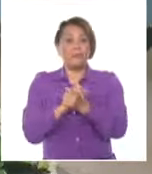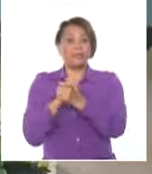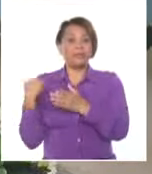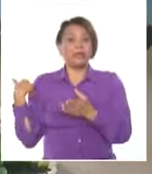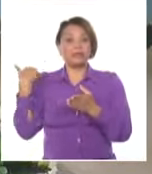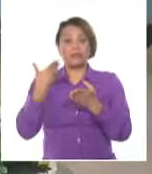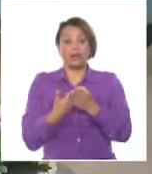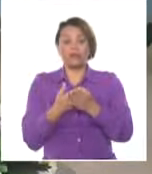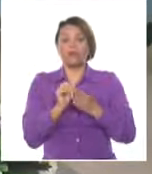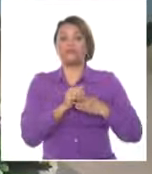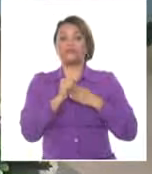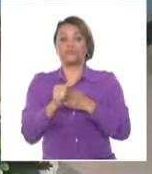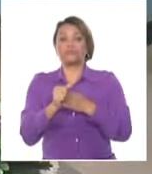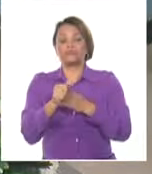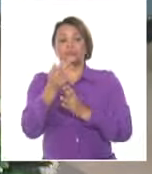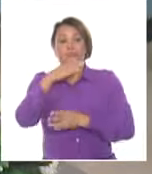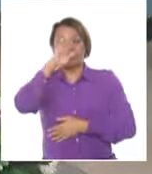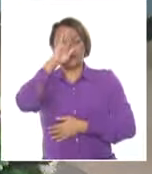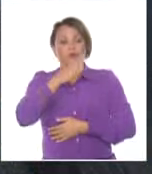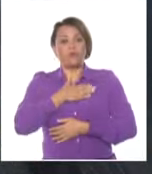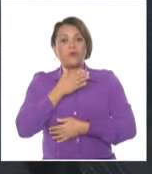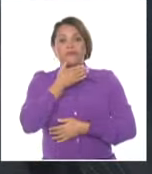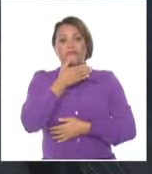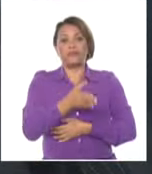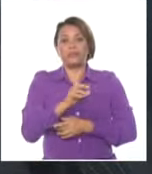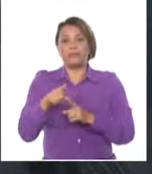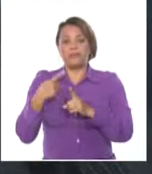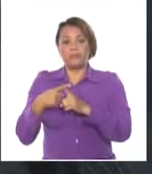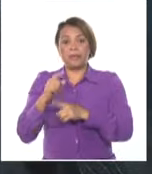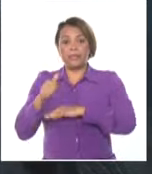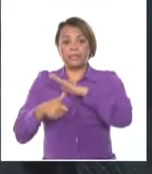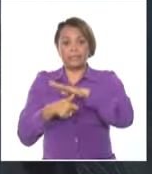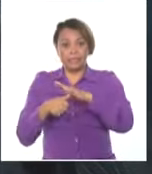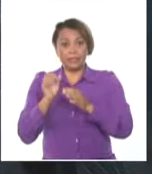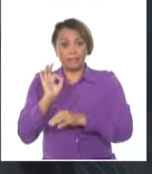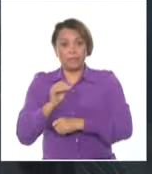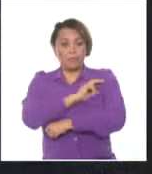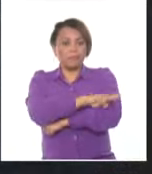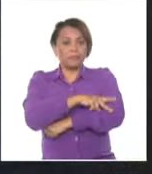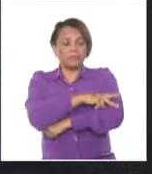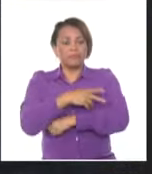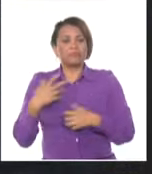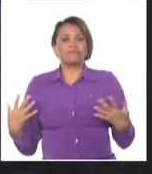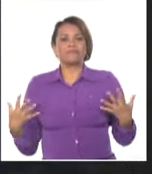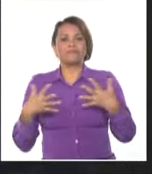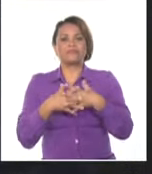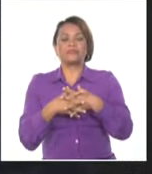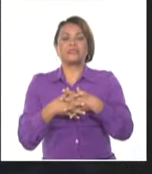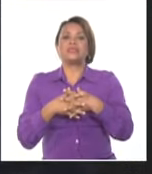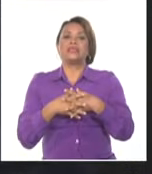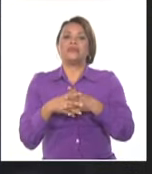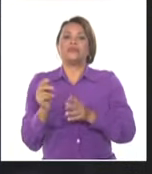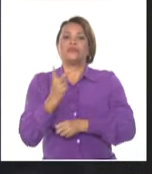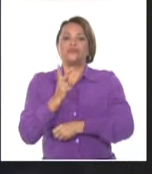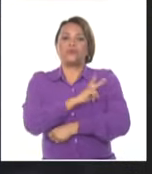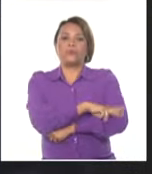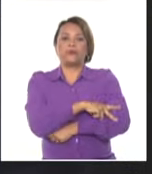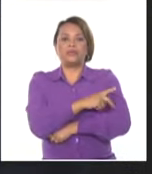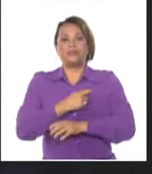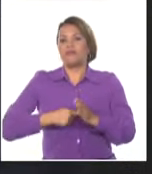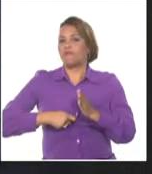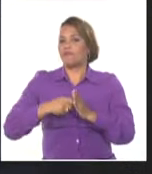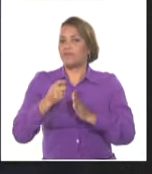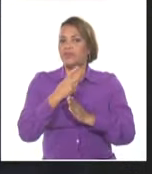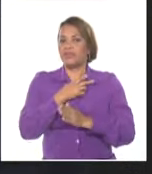los líderes revolucionarios Fidel Castro y Maurice Bishop contribuyó a la especial relación entre los dos países y a la permanente voluntad